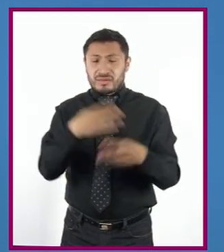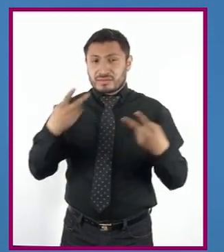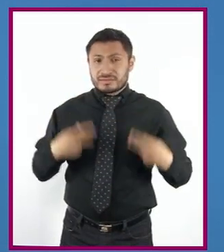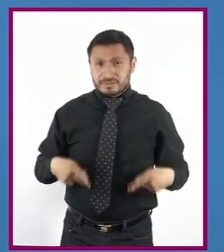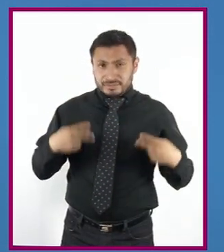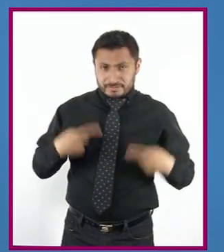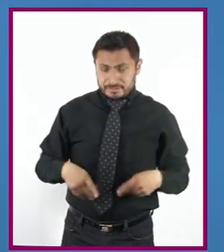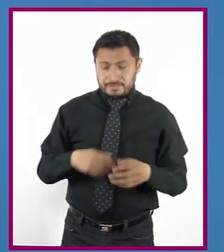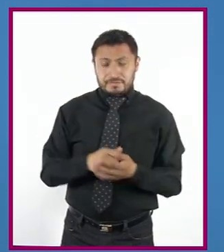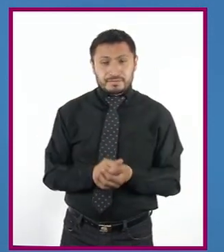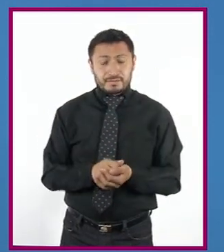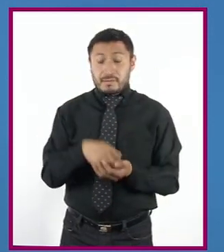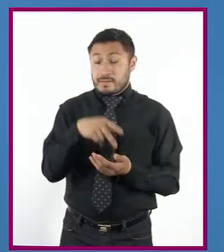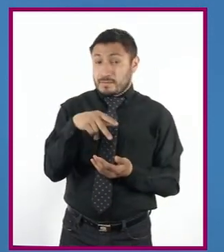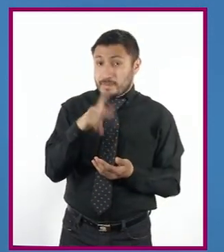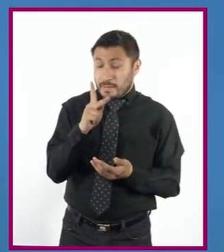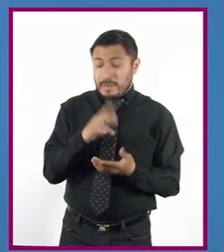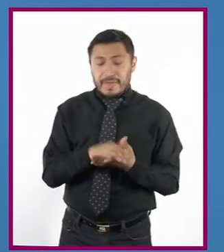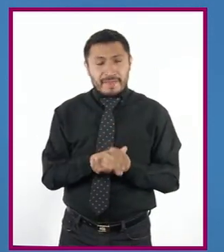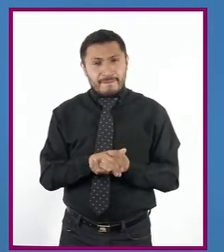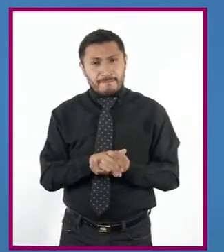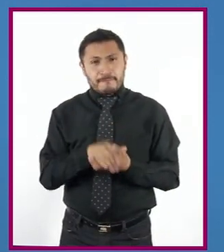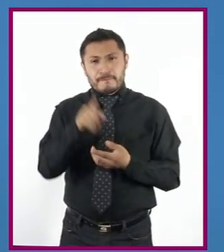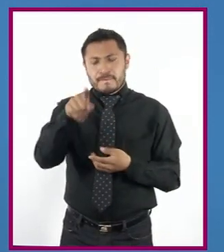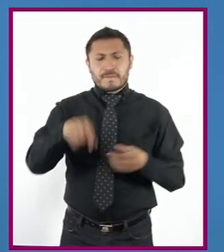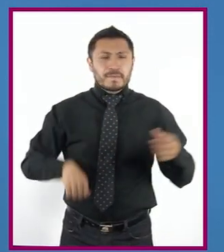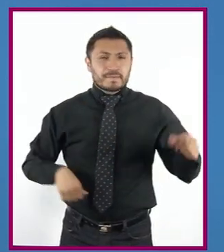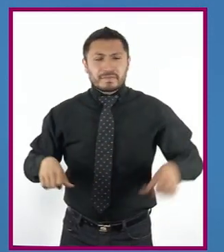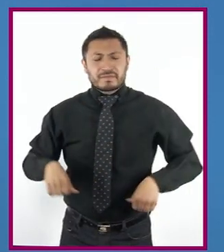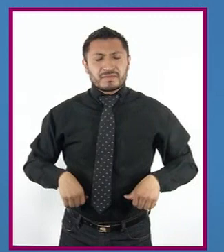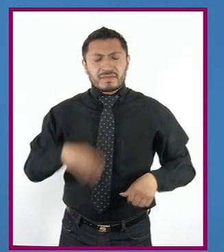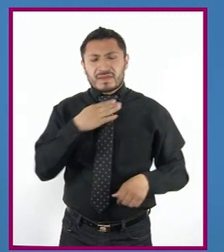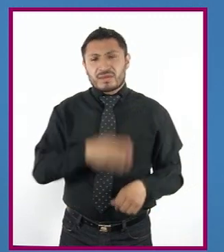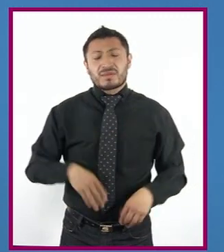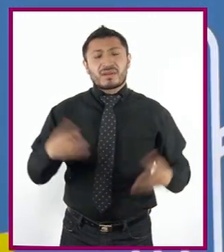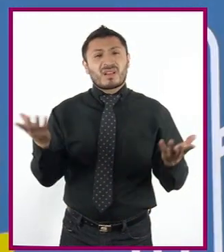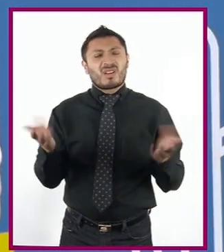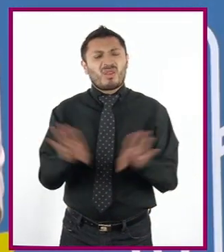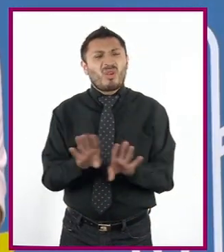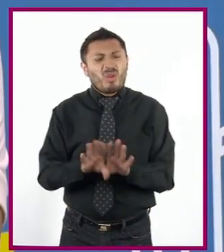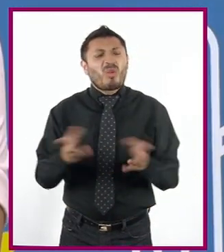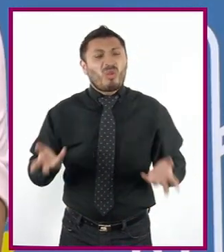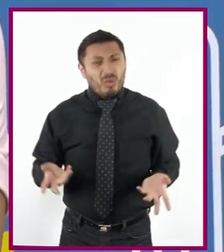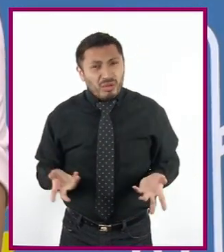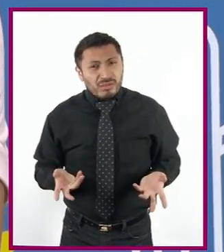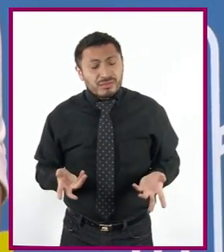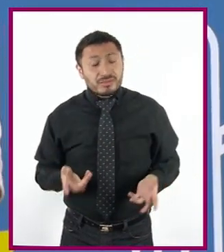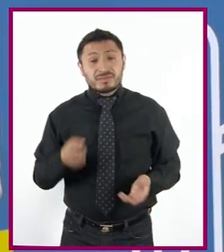todos. Pero, ¿cómo podemos actuar con justicia? A partir de